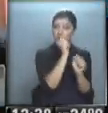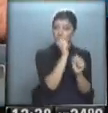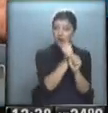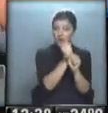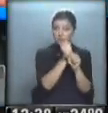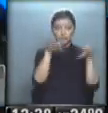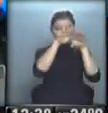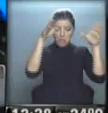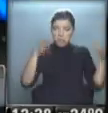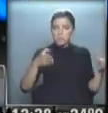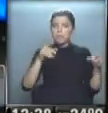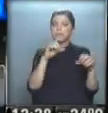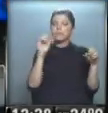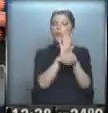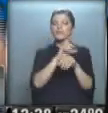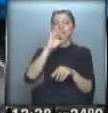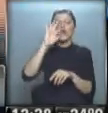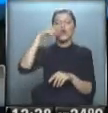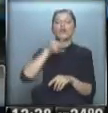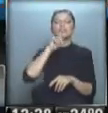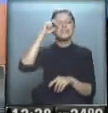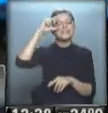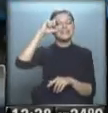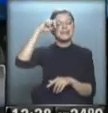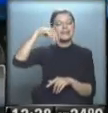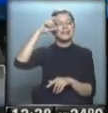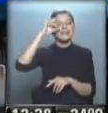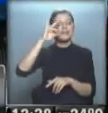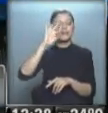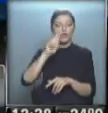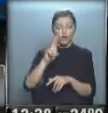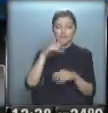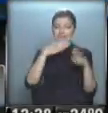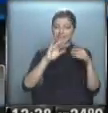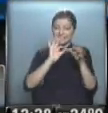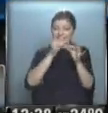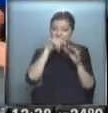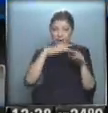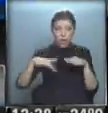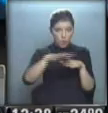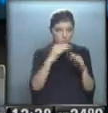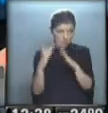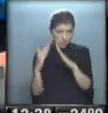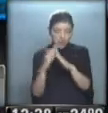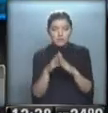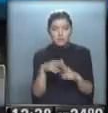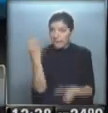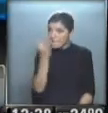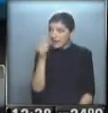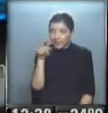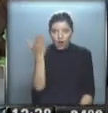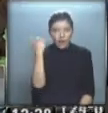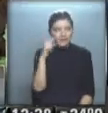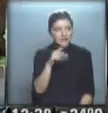un contenedor. Era una pequeña habitación en las afueras de la ciudad donde él vivía y efectivamente hacía lo que